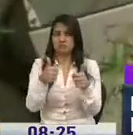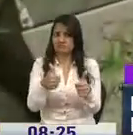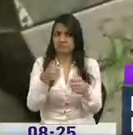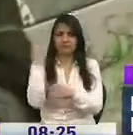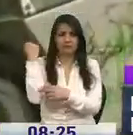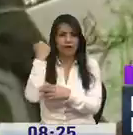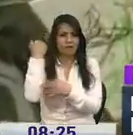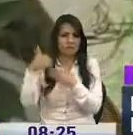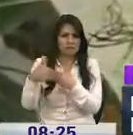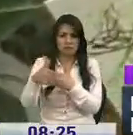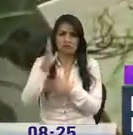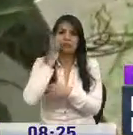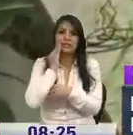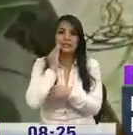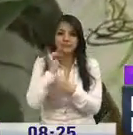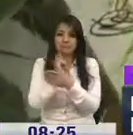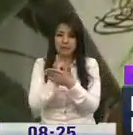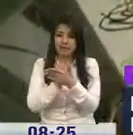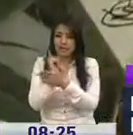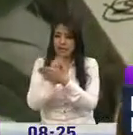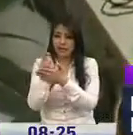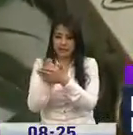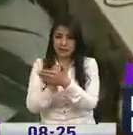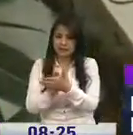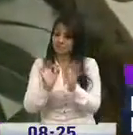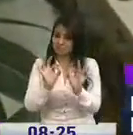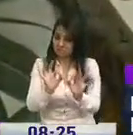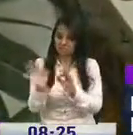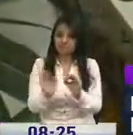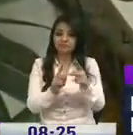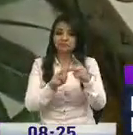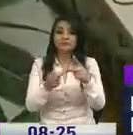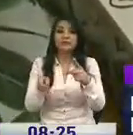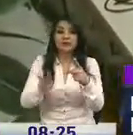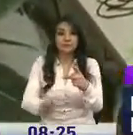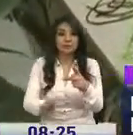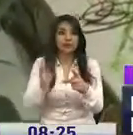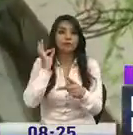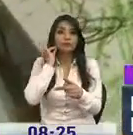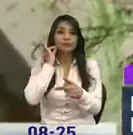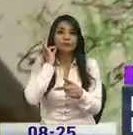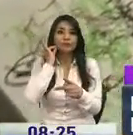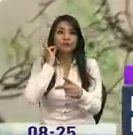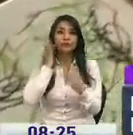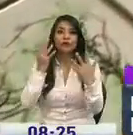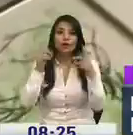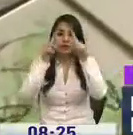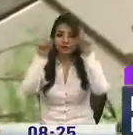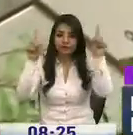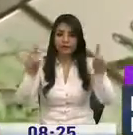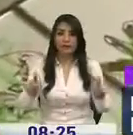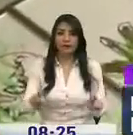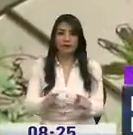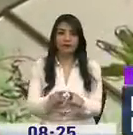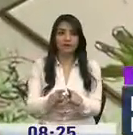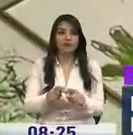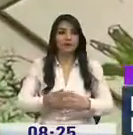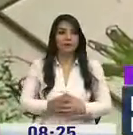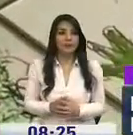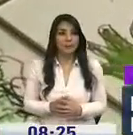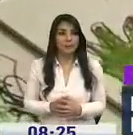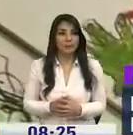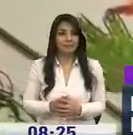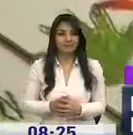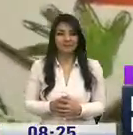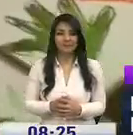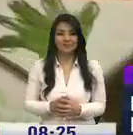una larga trayectoria en la vida artística, y también justamente la donación de una obra de arte de nuestra